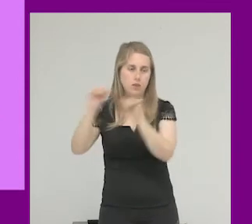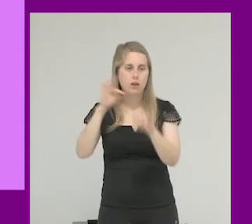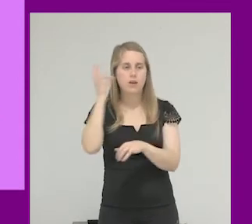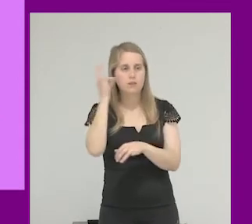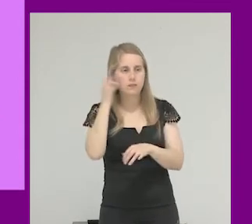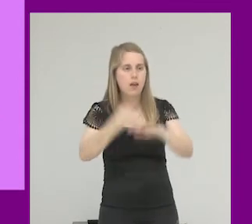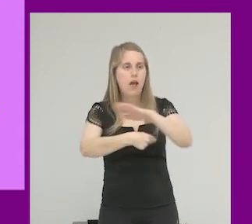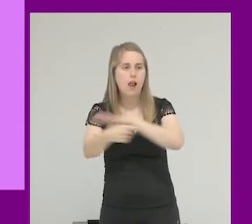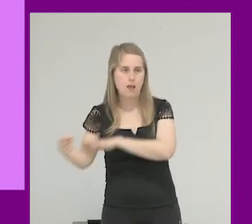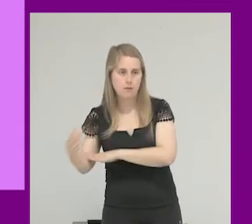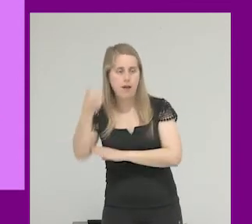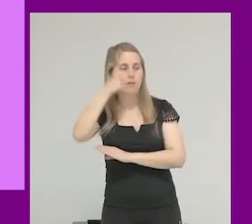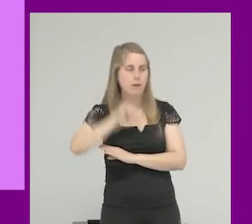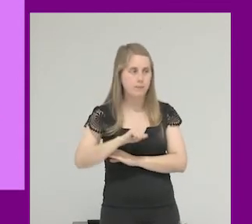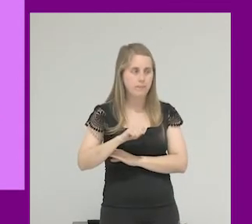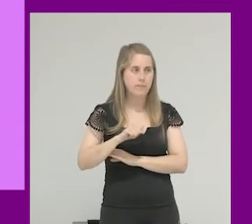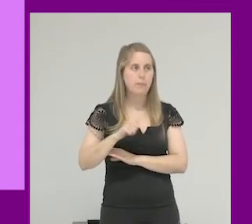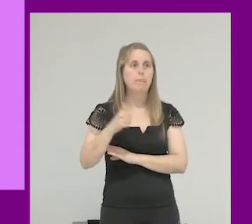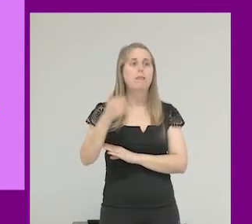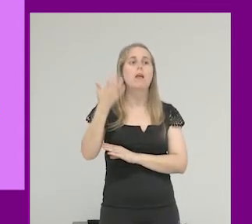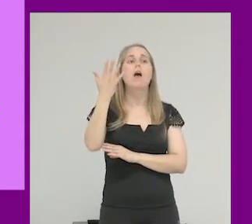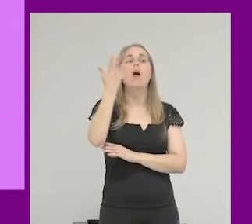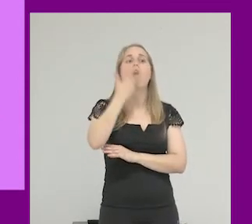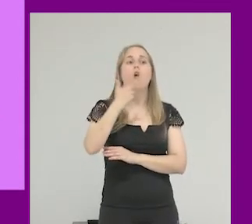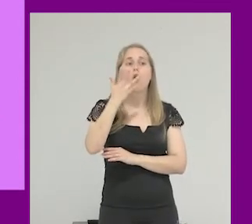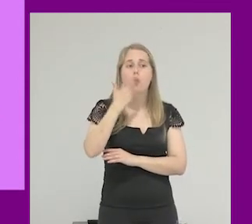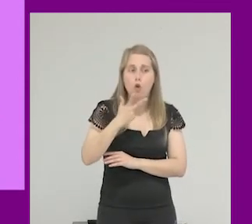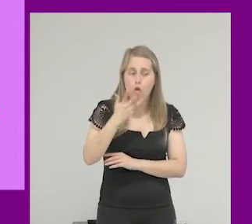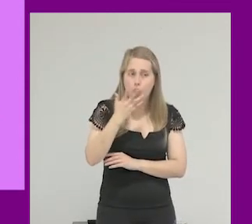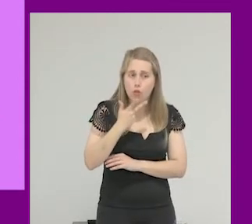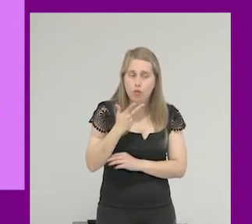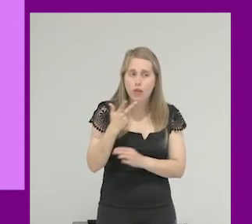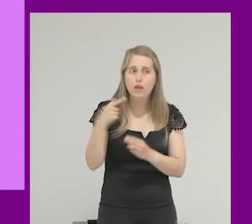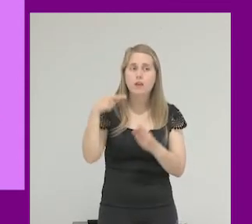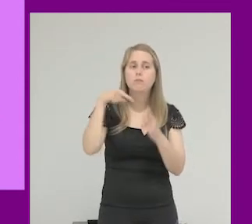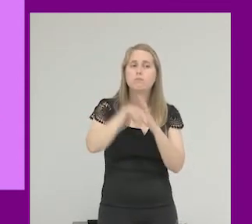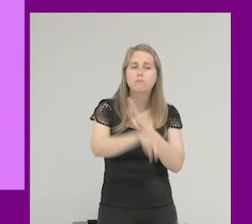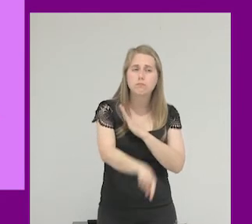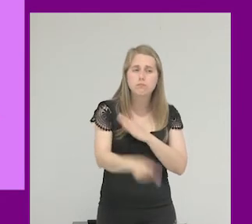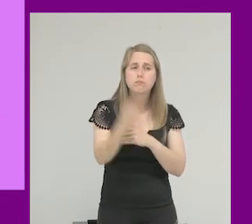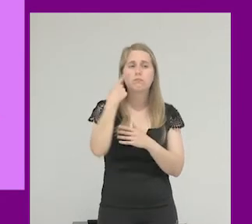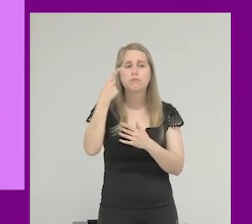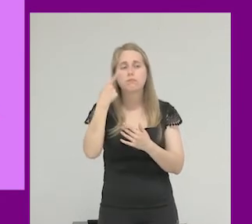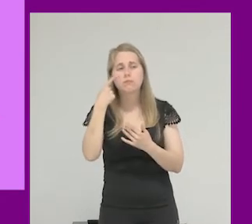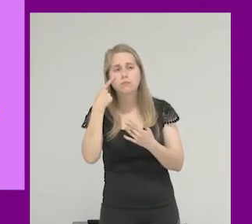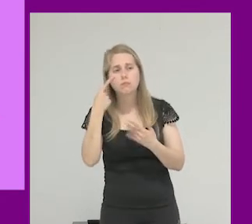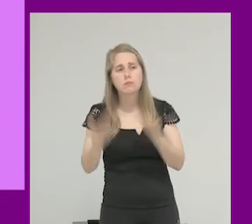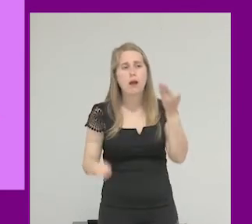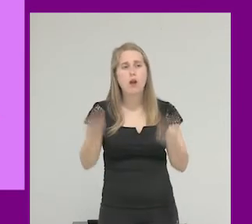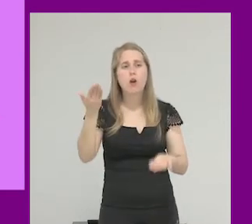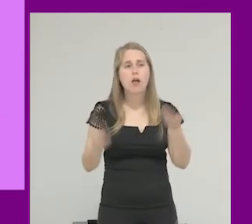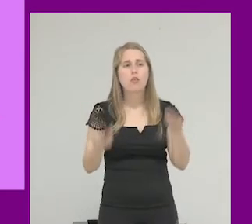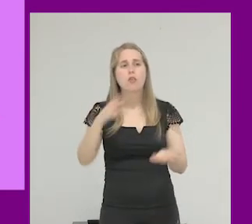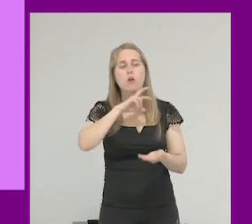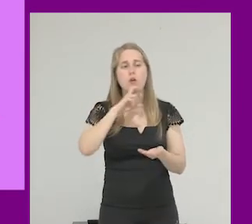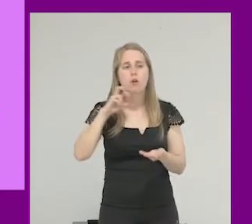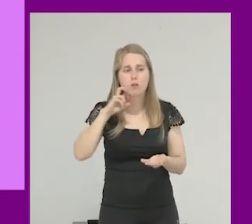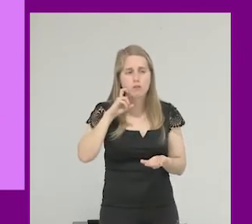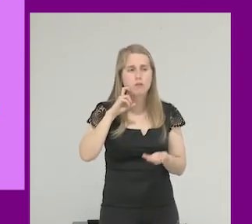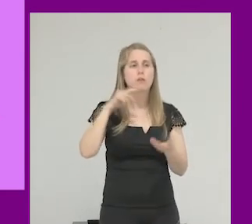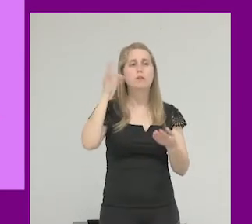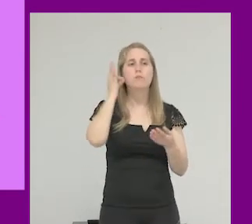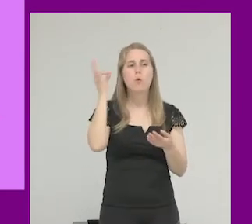Álava. Conocer, de forma exploratoria, la valoración que hacen de la autodefensa las pioneras,